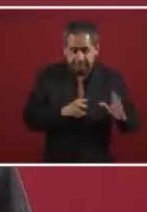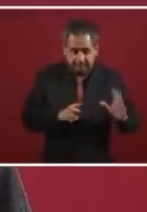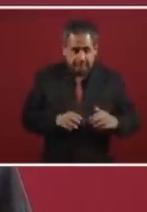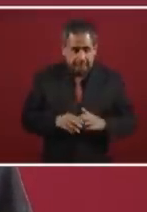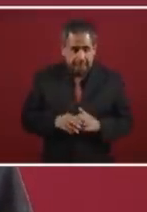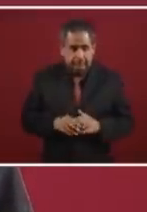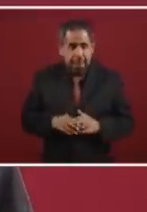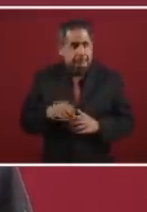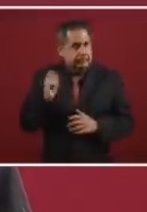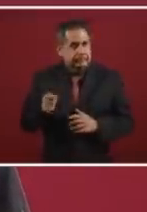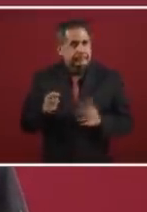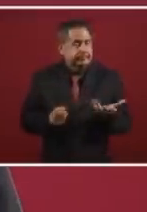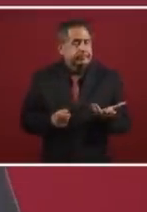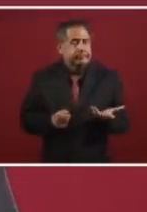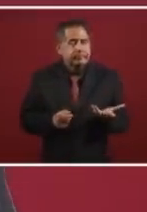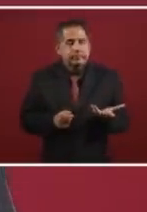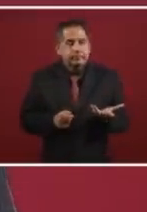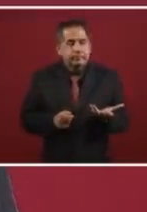fue